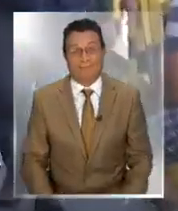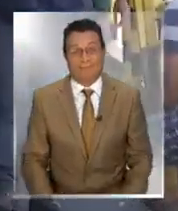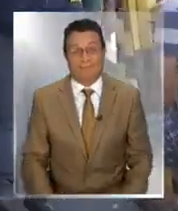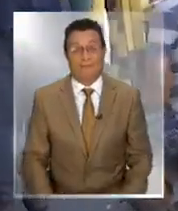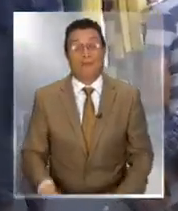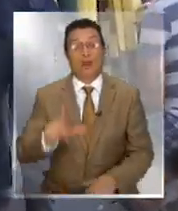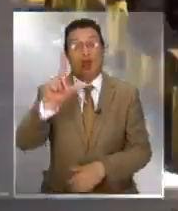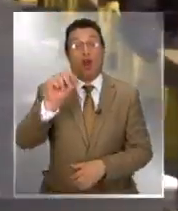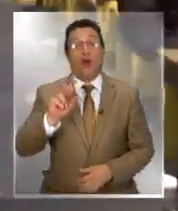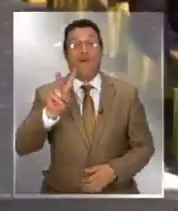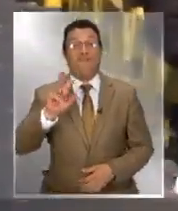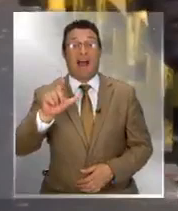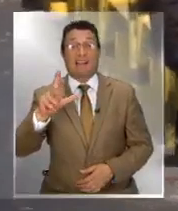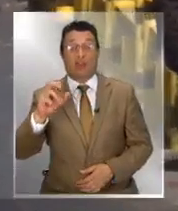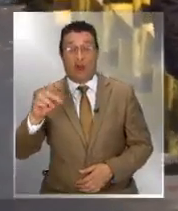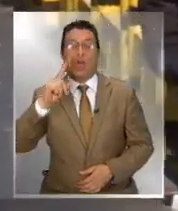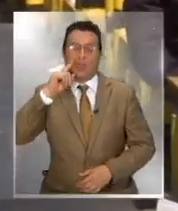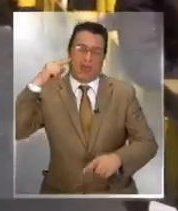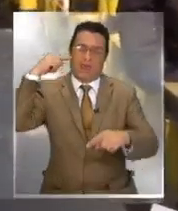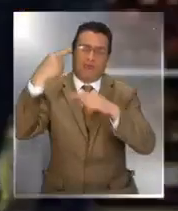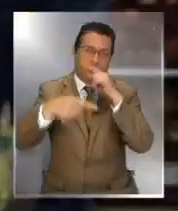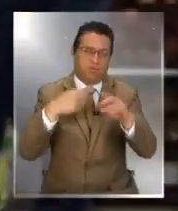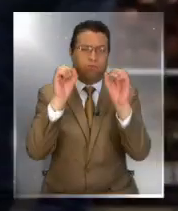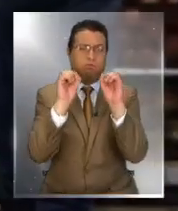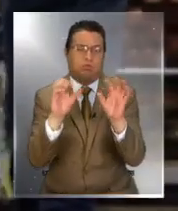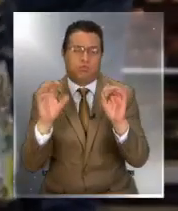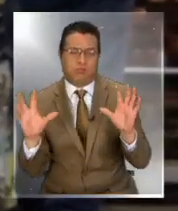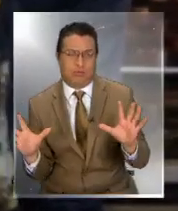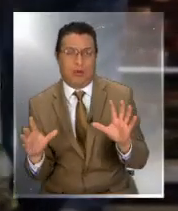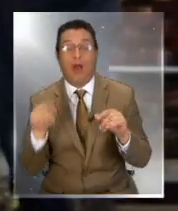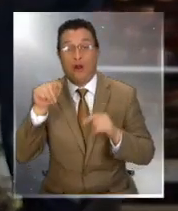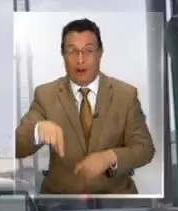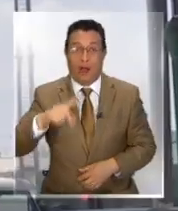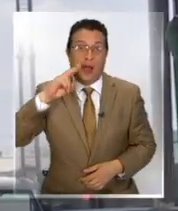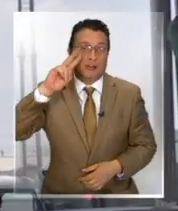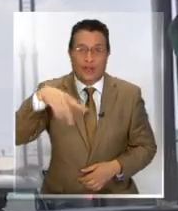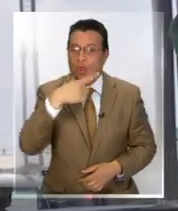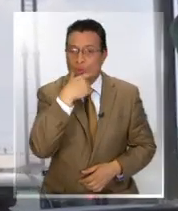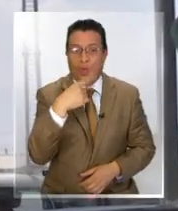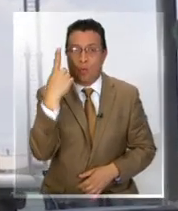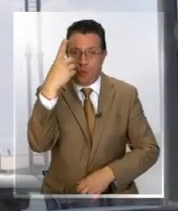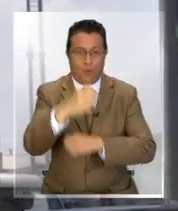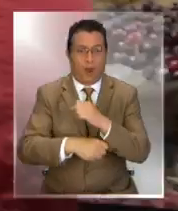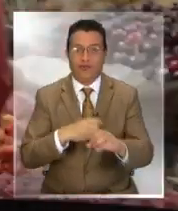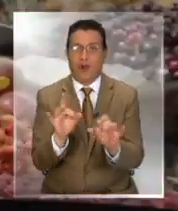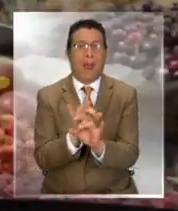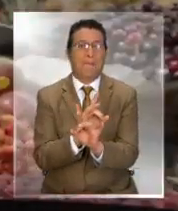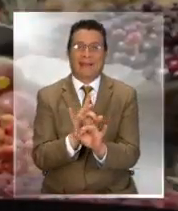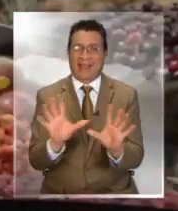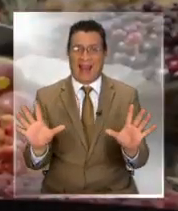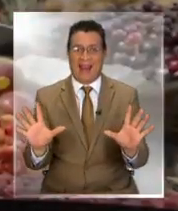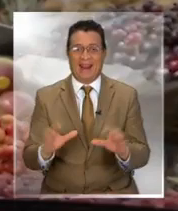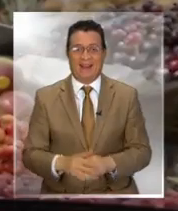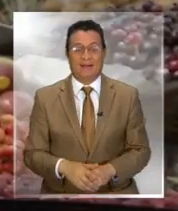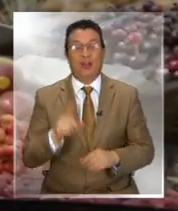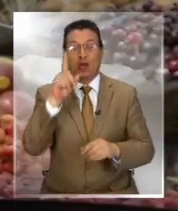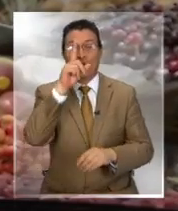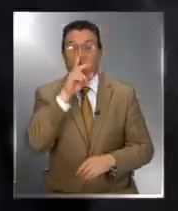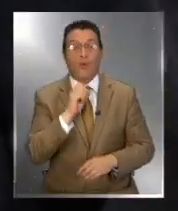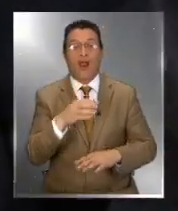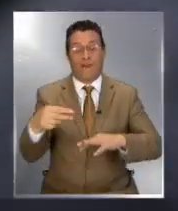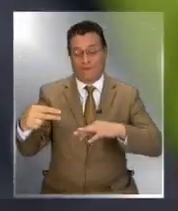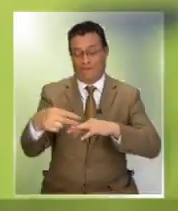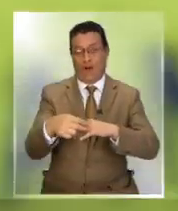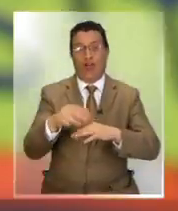Los Vallidores tiene historia y harta. Hoy, sin duda, es un año especial. Es como las bodas de oro de tus padres